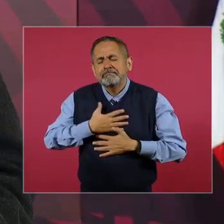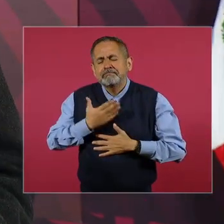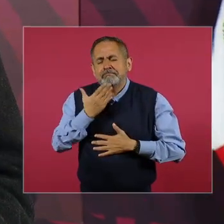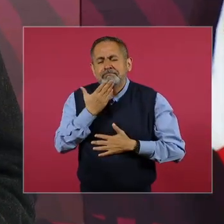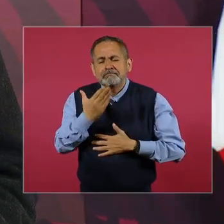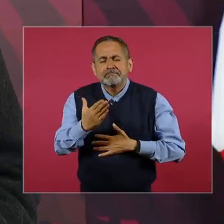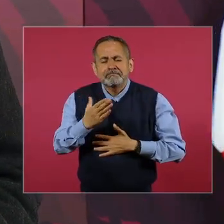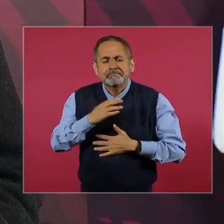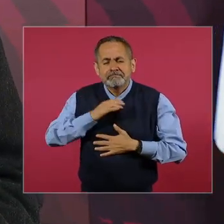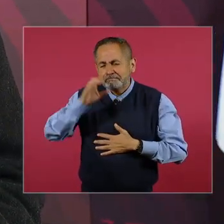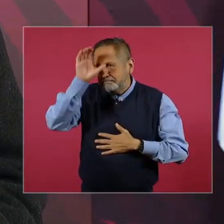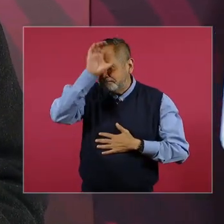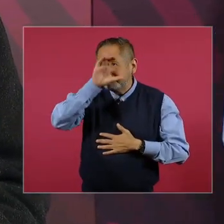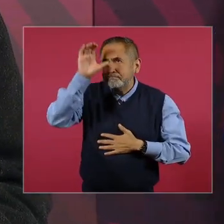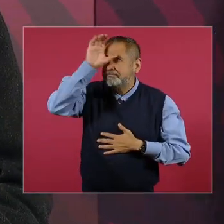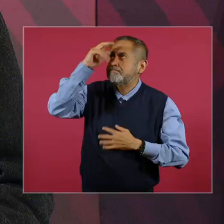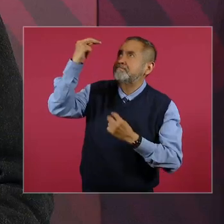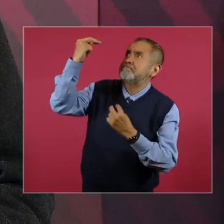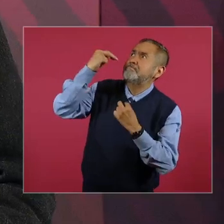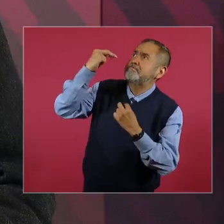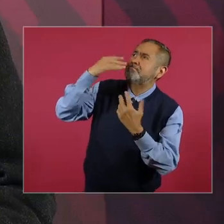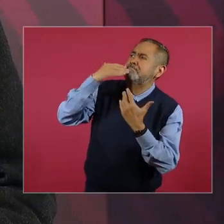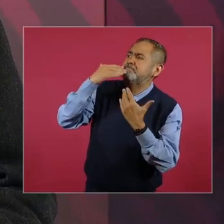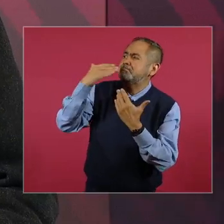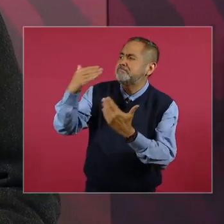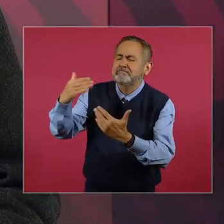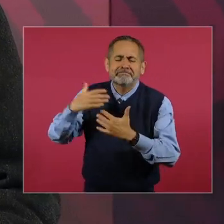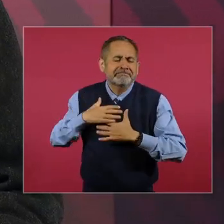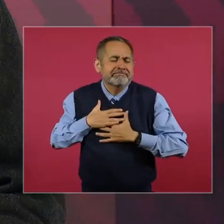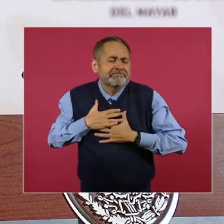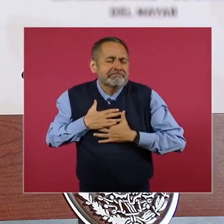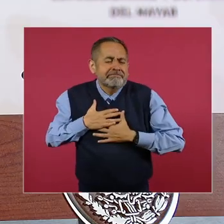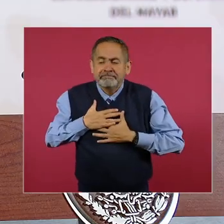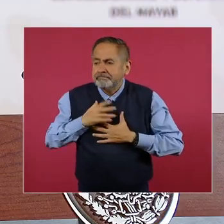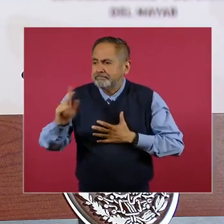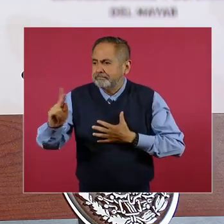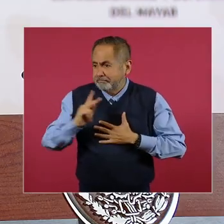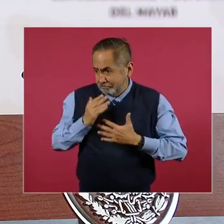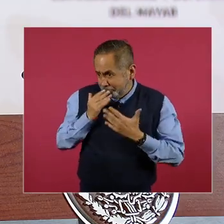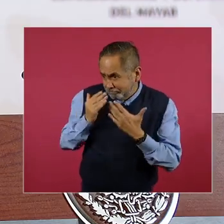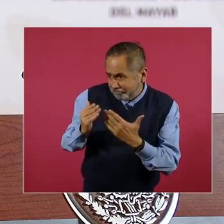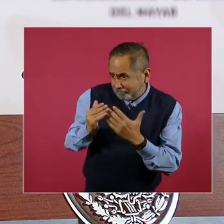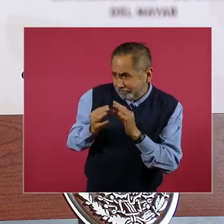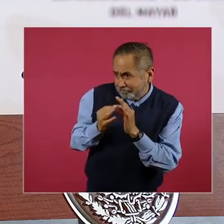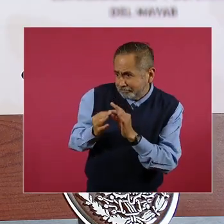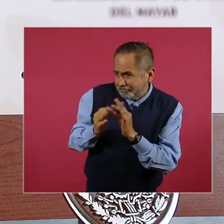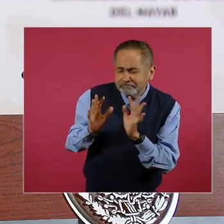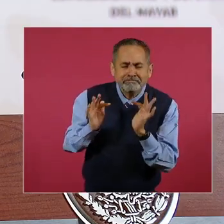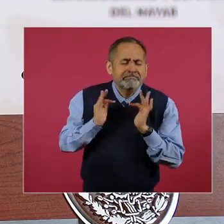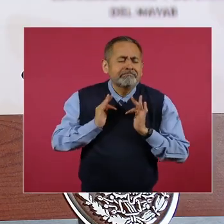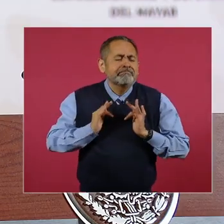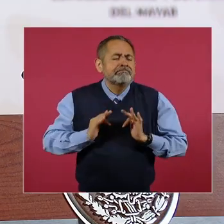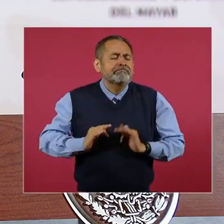estar bien con nuestra conciencia y estar bien con el prójimo.